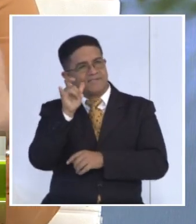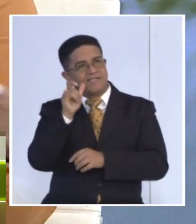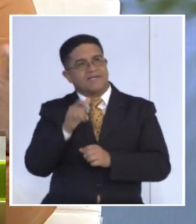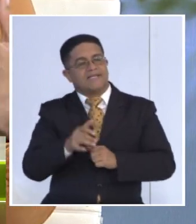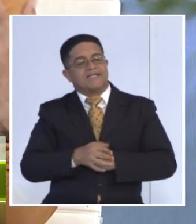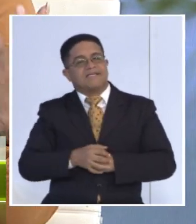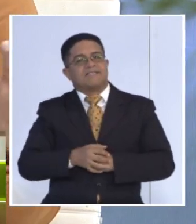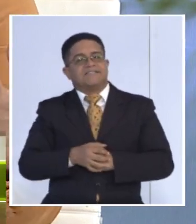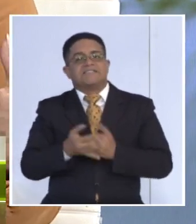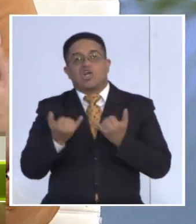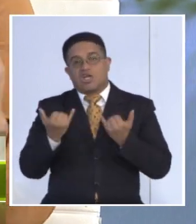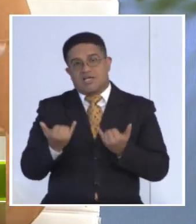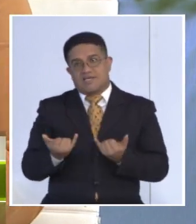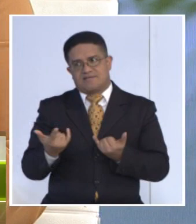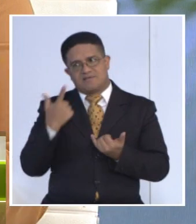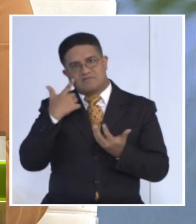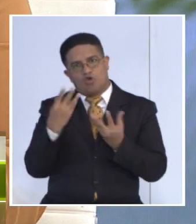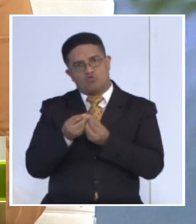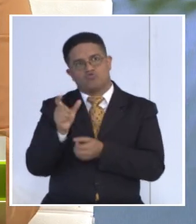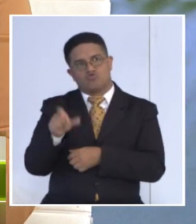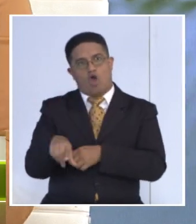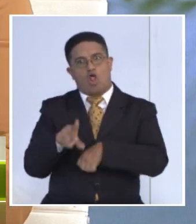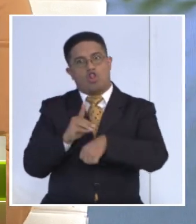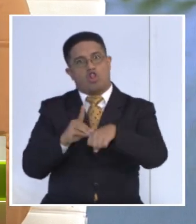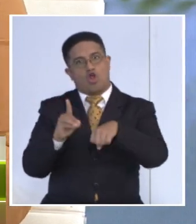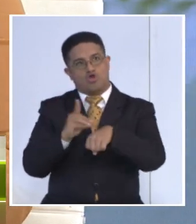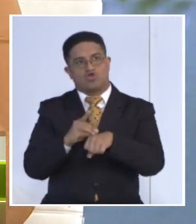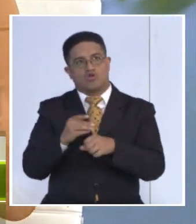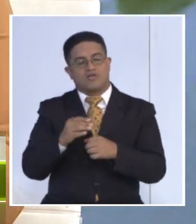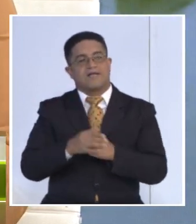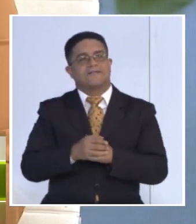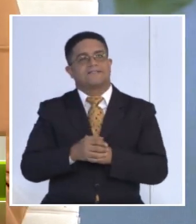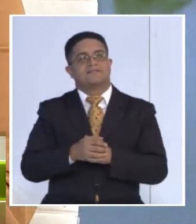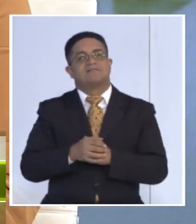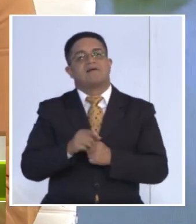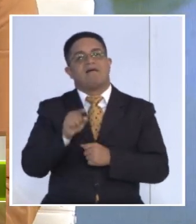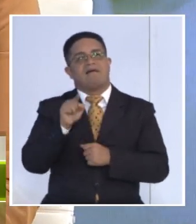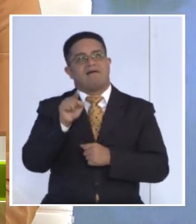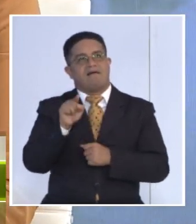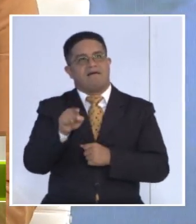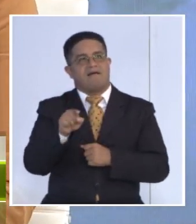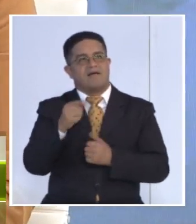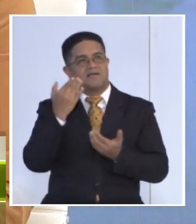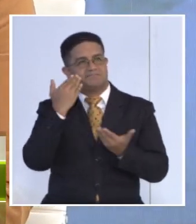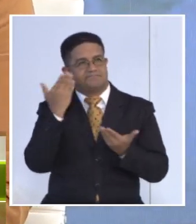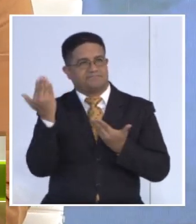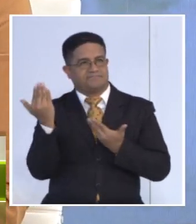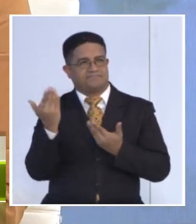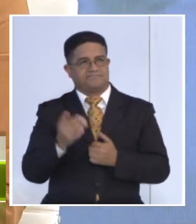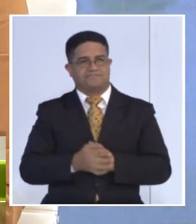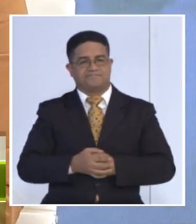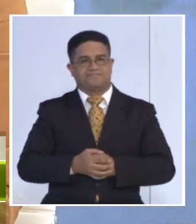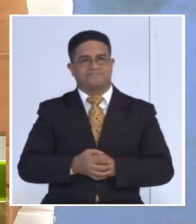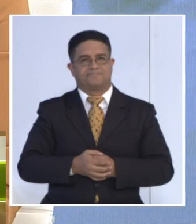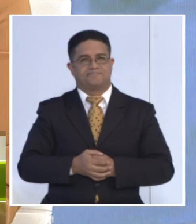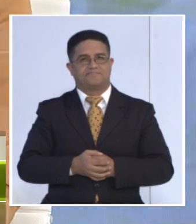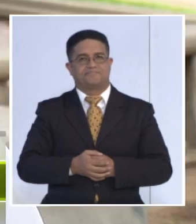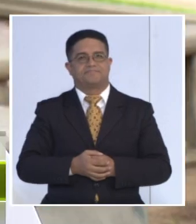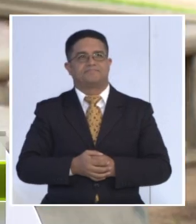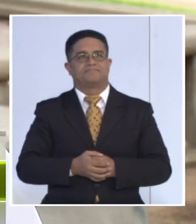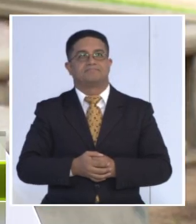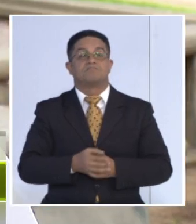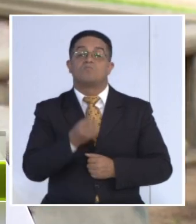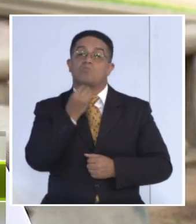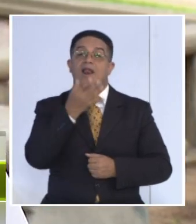like está interactivo también con la doctora a través de @DanielaJSales, y ahí está la cuenta de nuestra especialista. Vamos a ver las preguntas. Excelente.